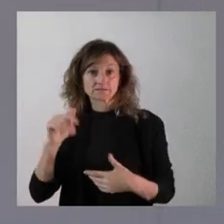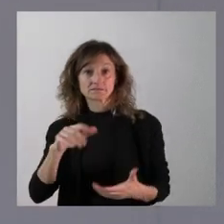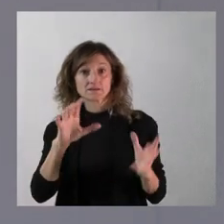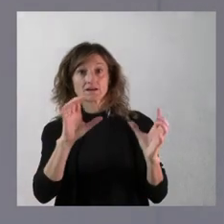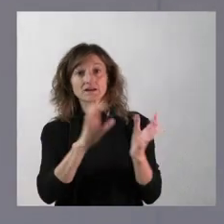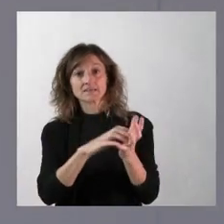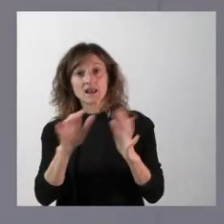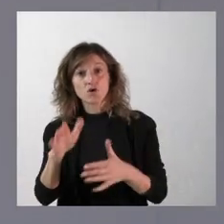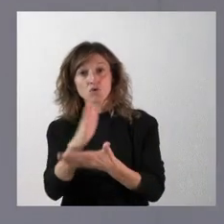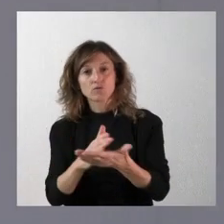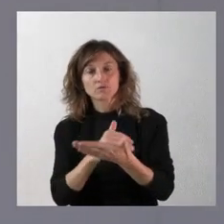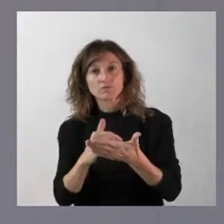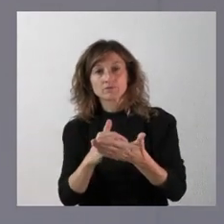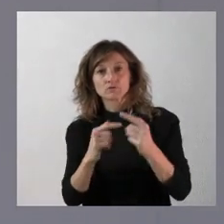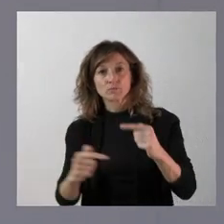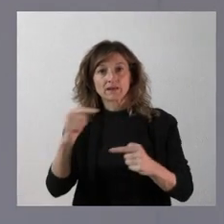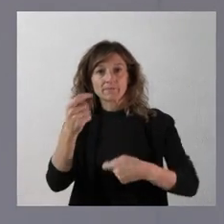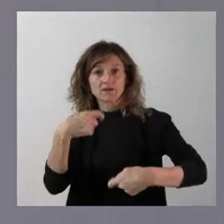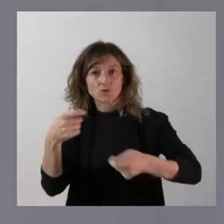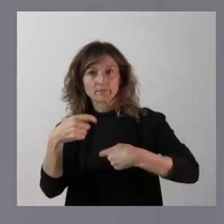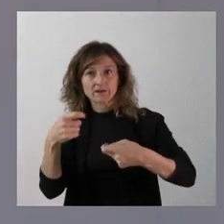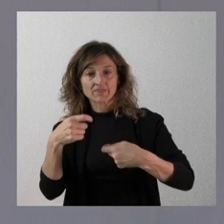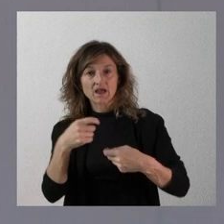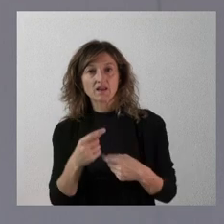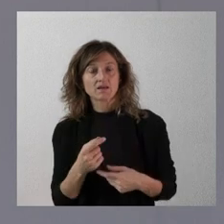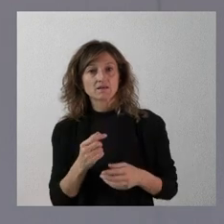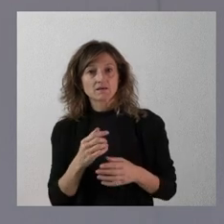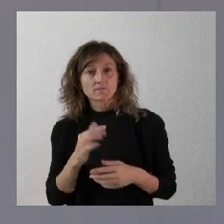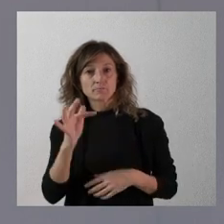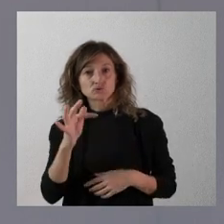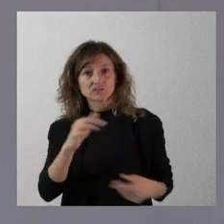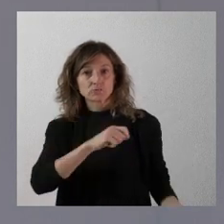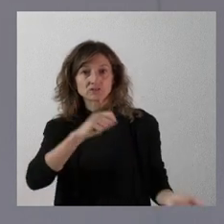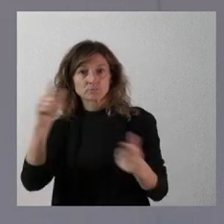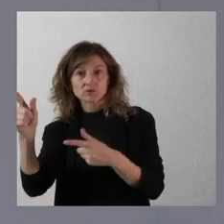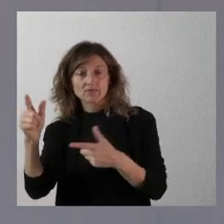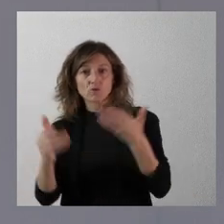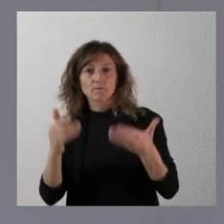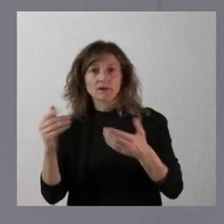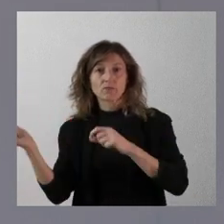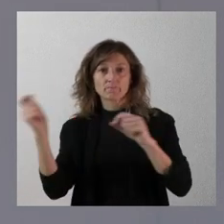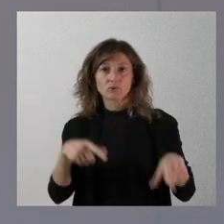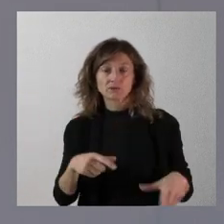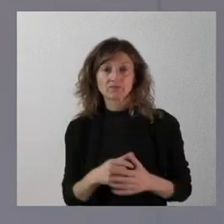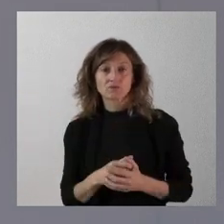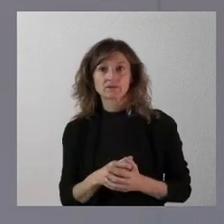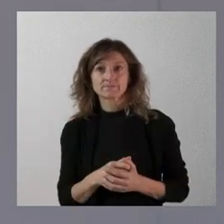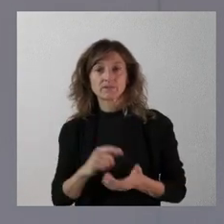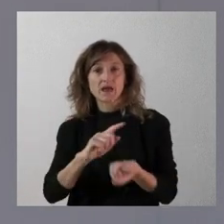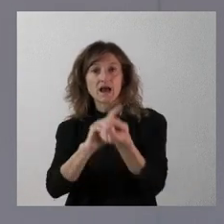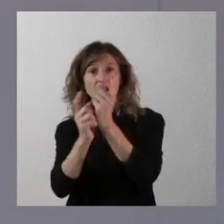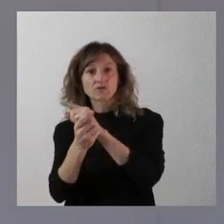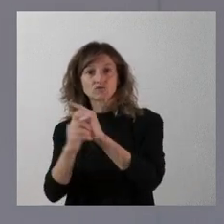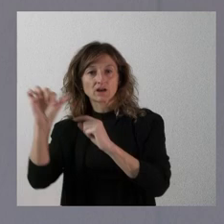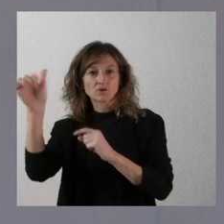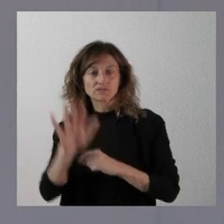es una comunidad con un superávit comercial con un saldo de cobertura positivo de exportaciones con importaciones que es justo de lo contrario de lo que habla el contexto